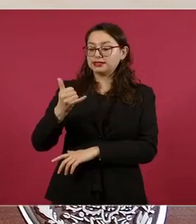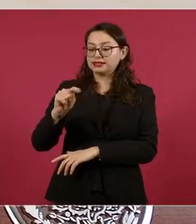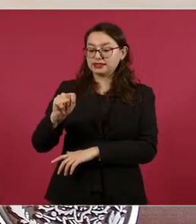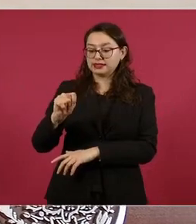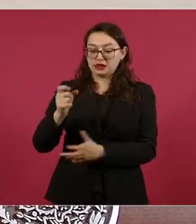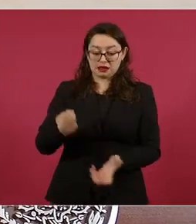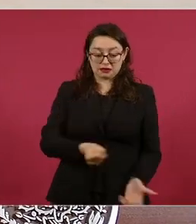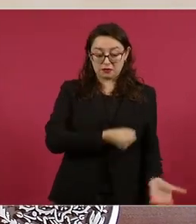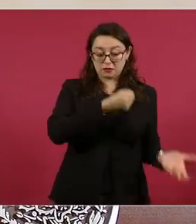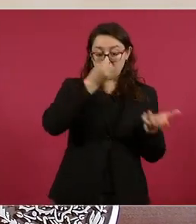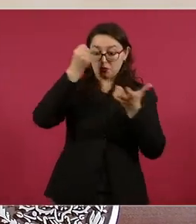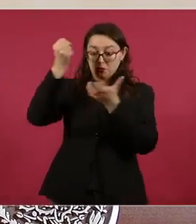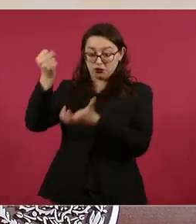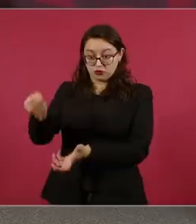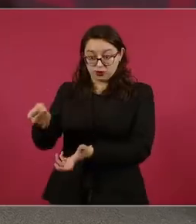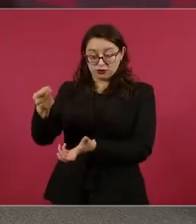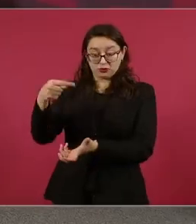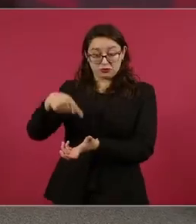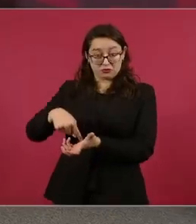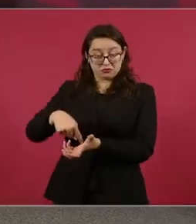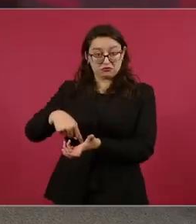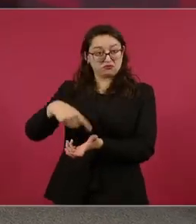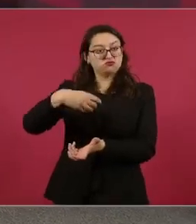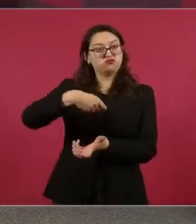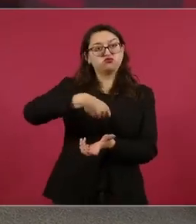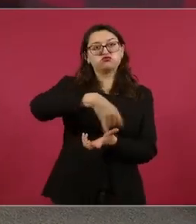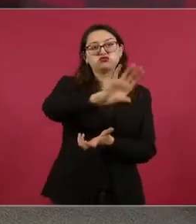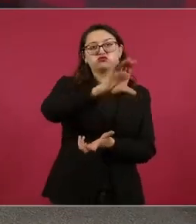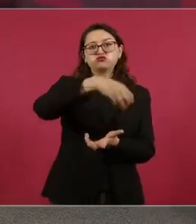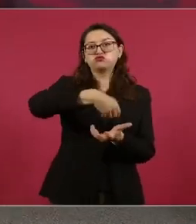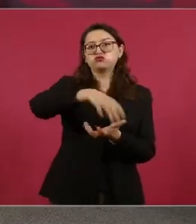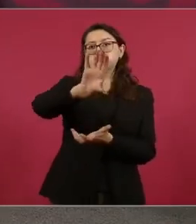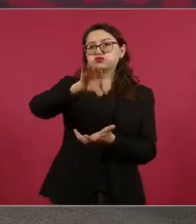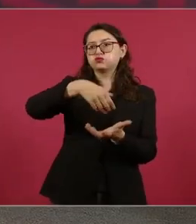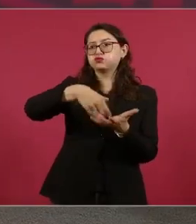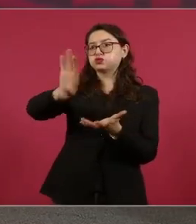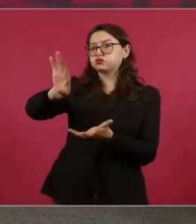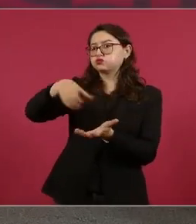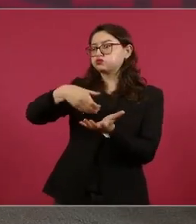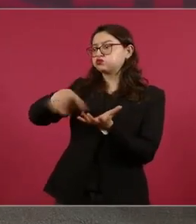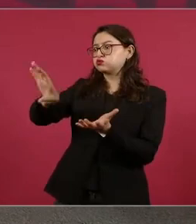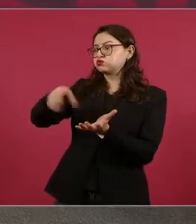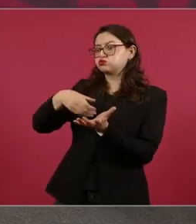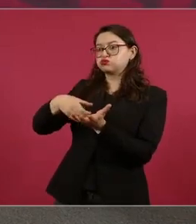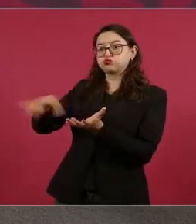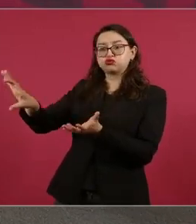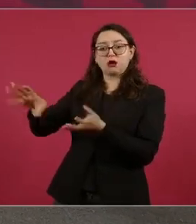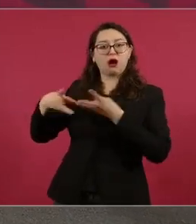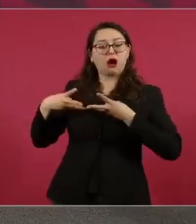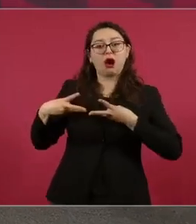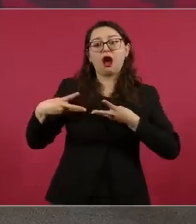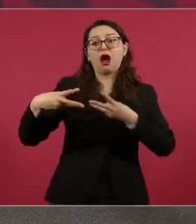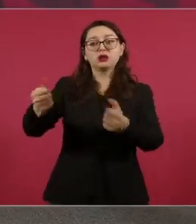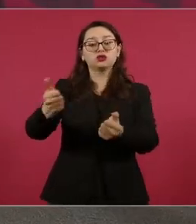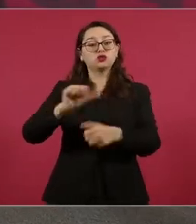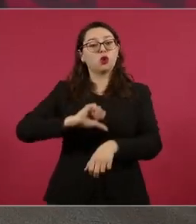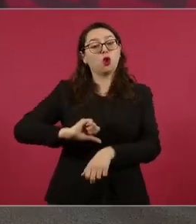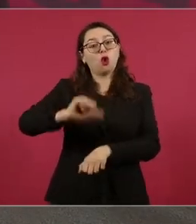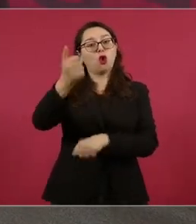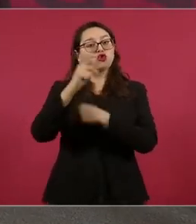repartía Aunque parezca increíble se entregaba a